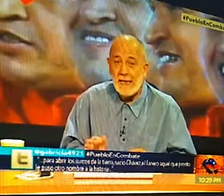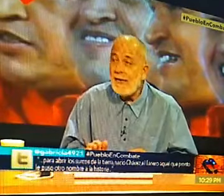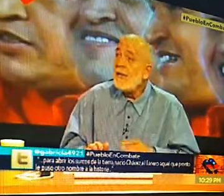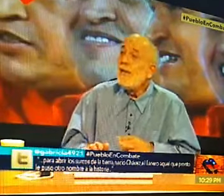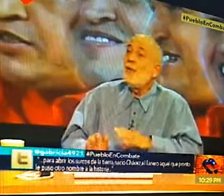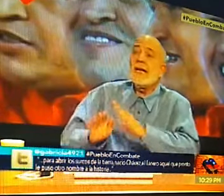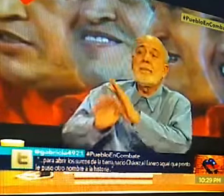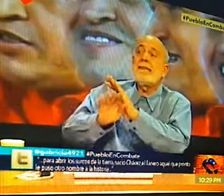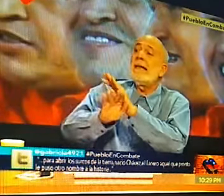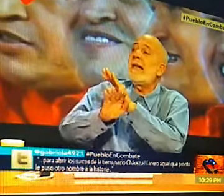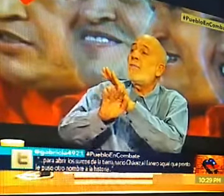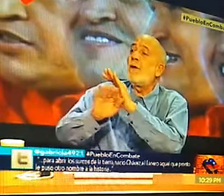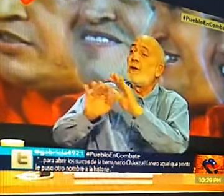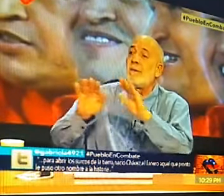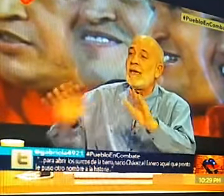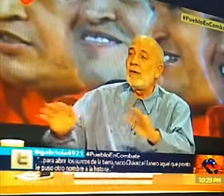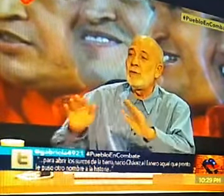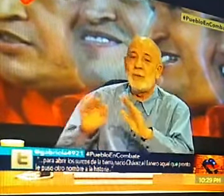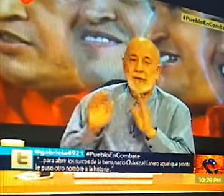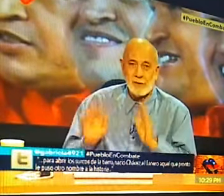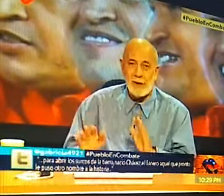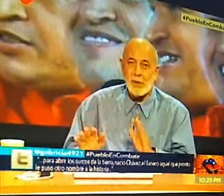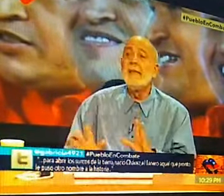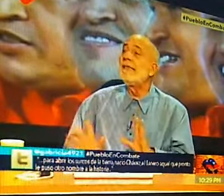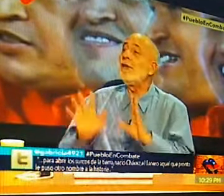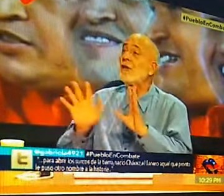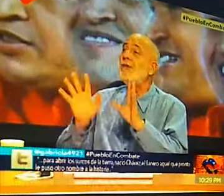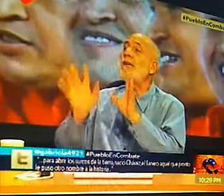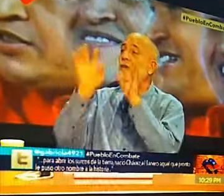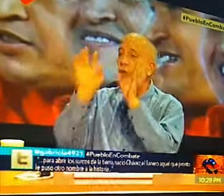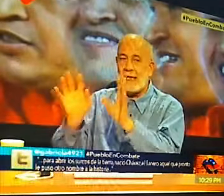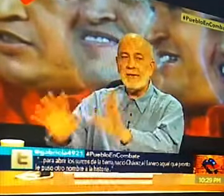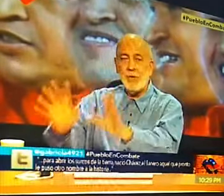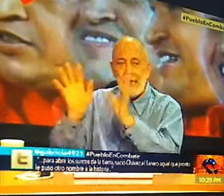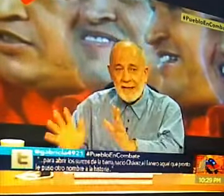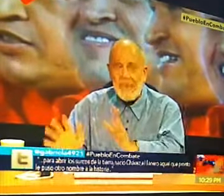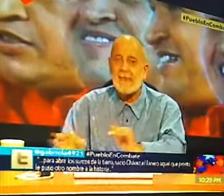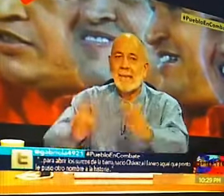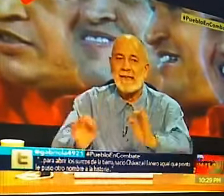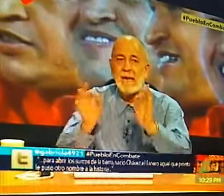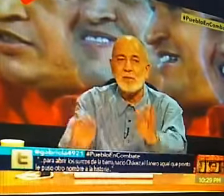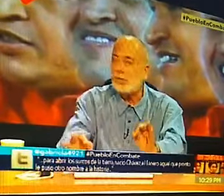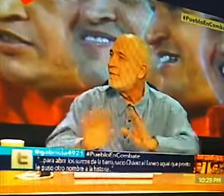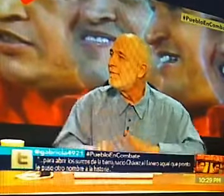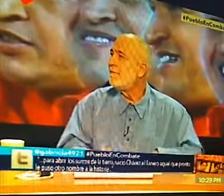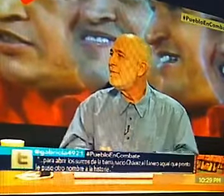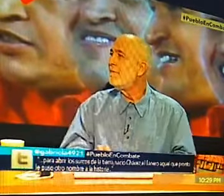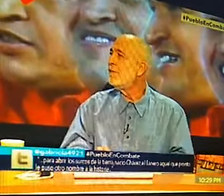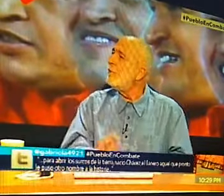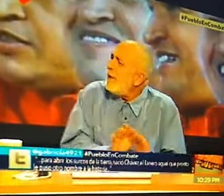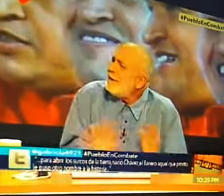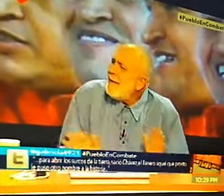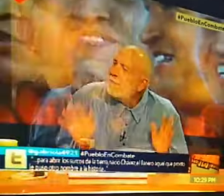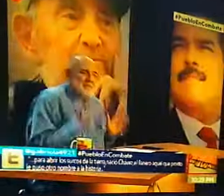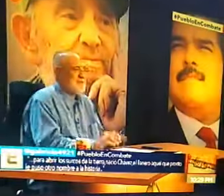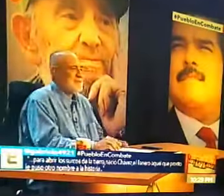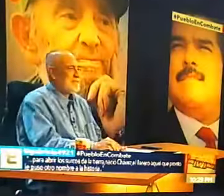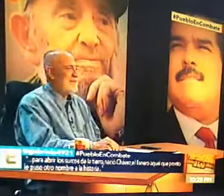caída, no es que le pase nada al pueblo norteamericano, ni mucho menos, señor, sino que ellos retornen a sus límites y respeten al mundo. Como debe